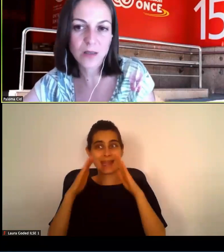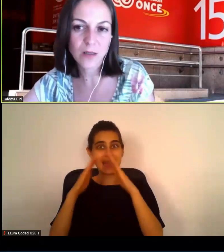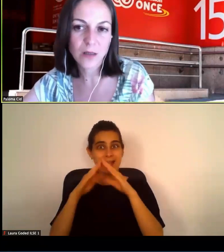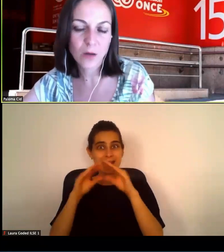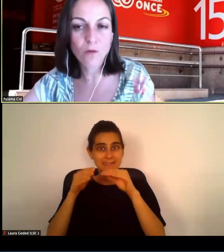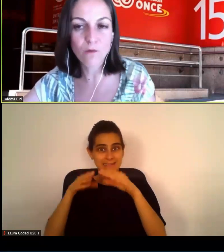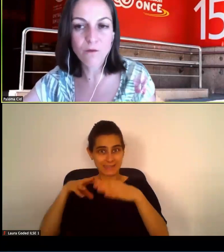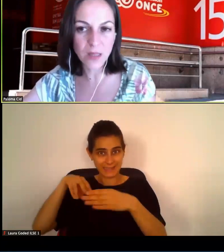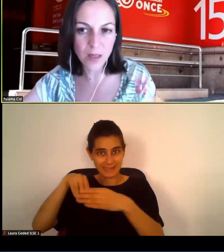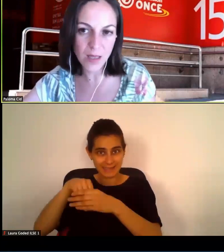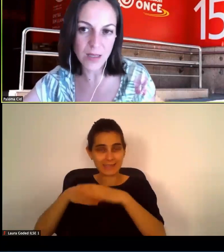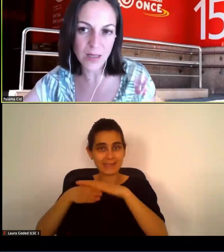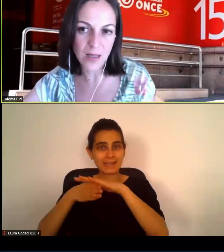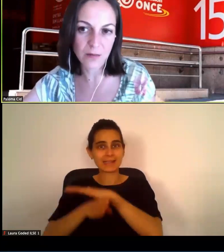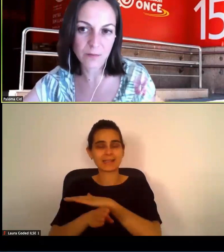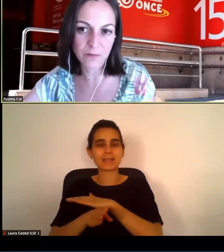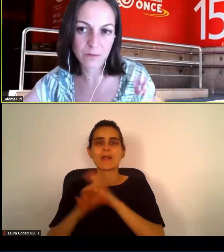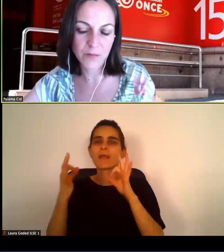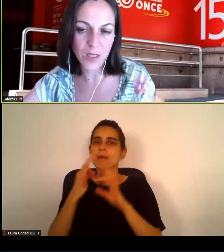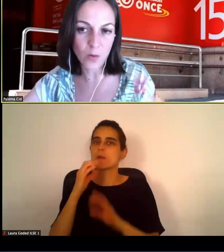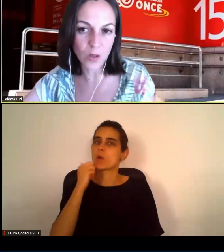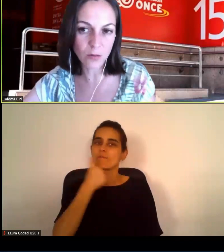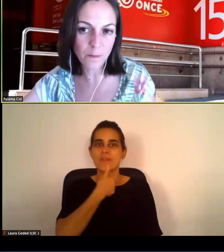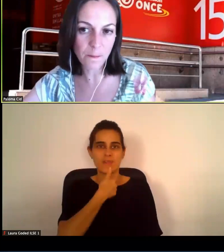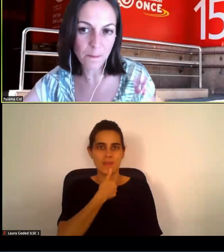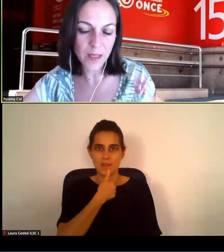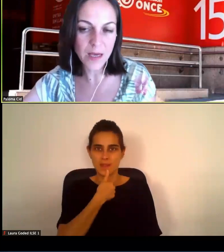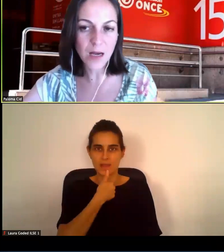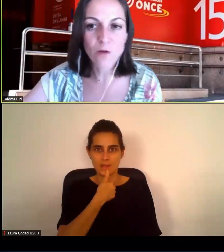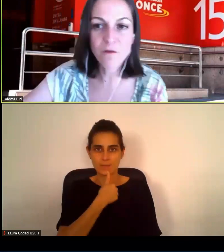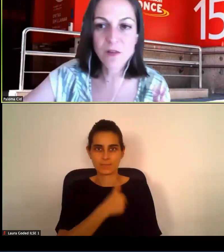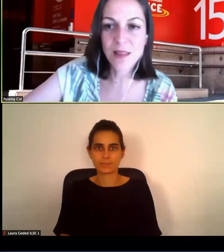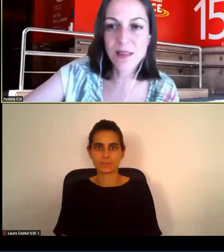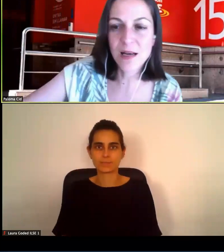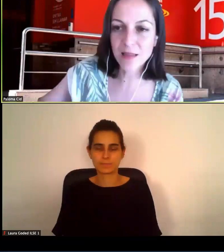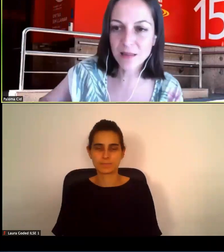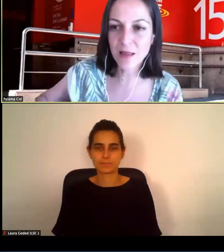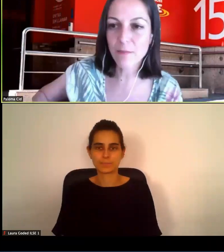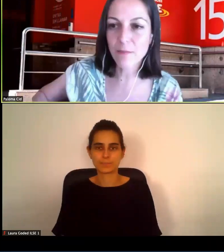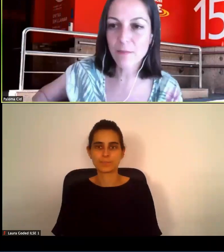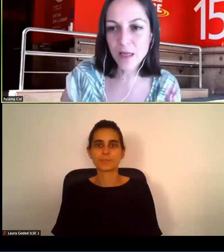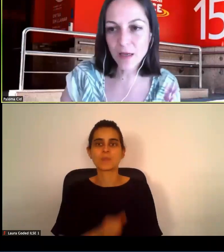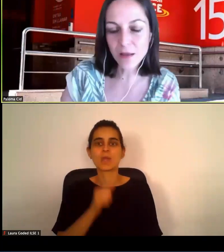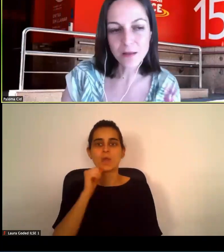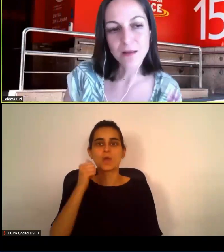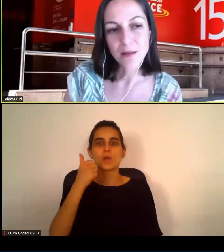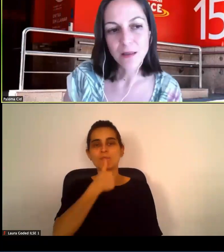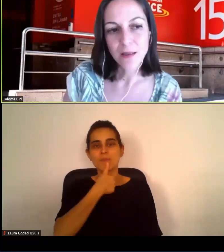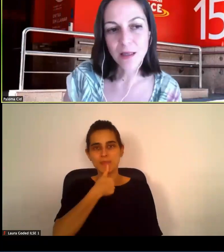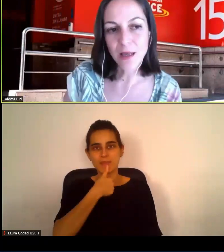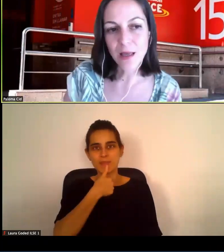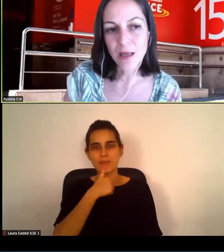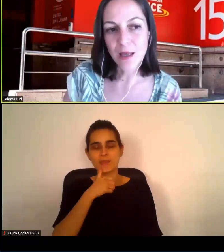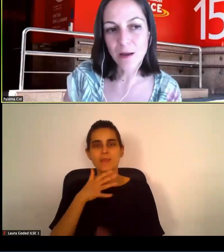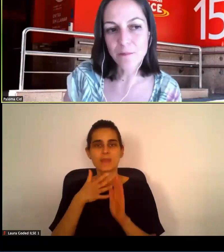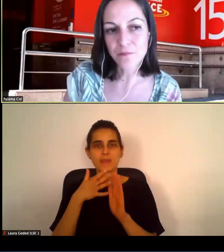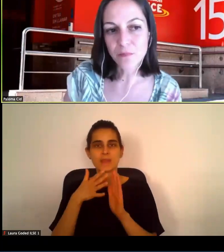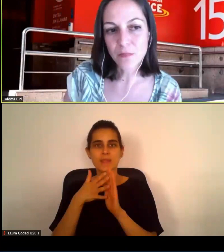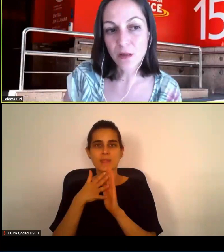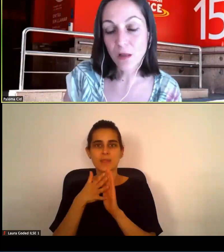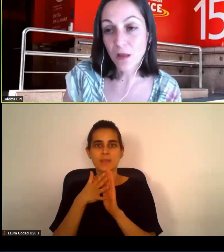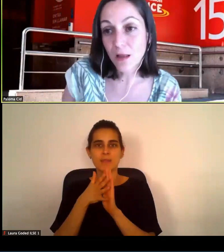persona, confidencialidad, ¿de acuerdo? Y la confidencialidad también implica